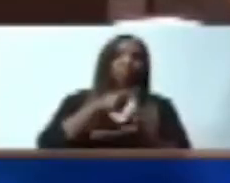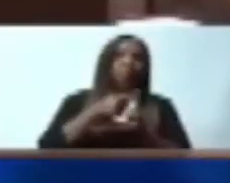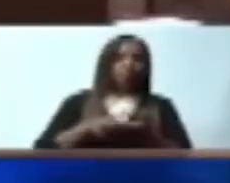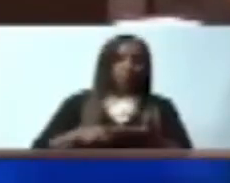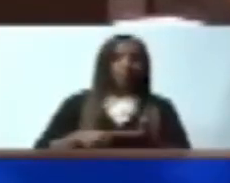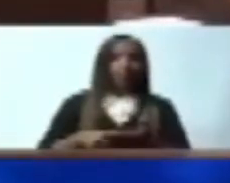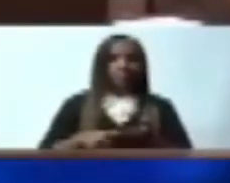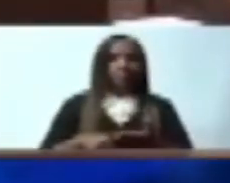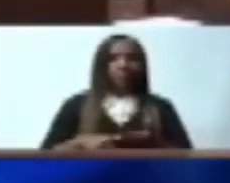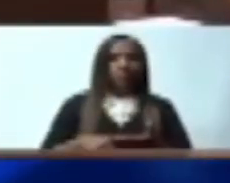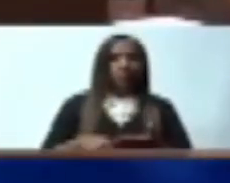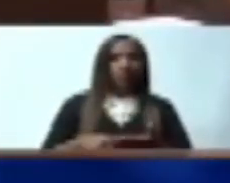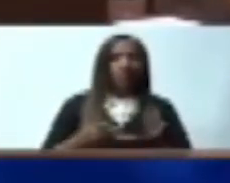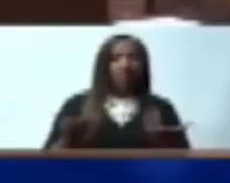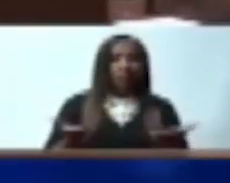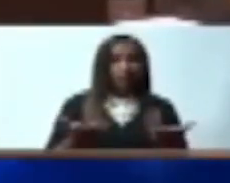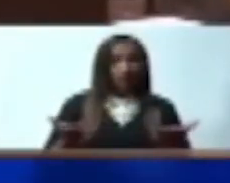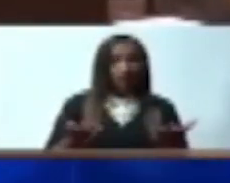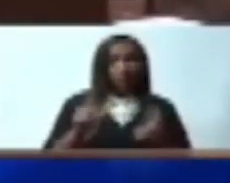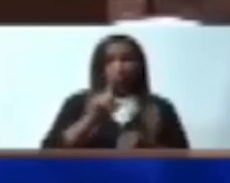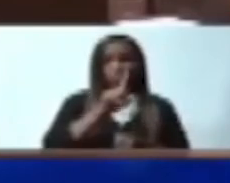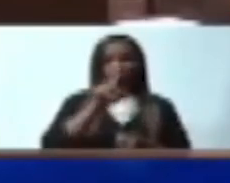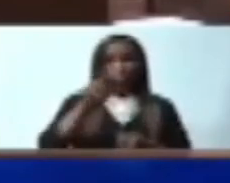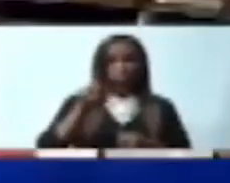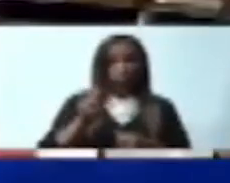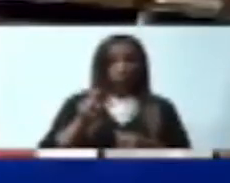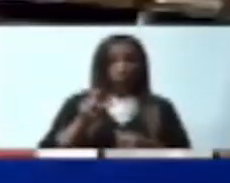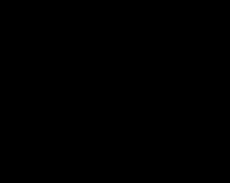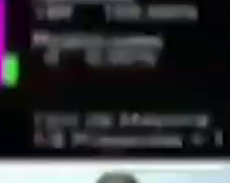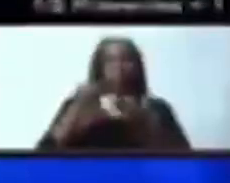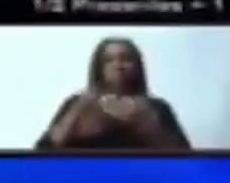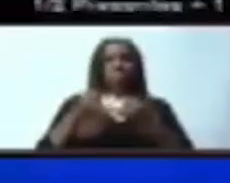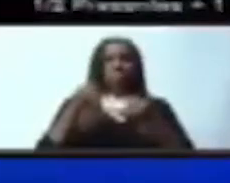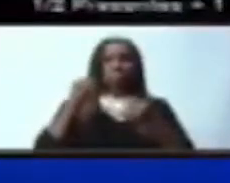Hay 100 diputados aquí dentro. 100.